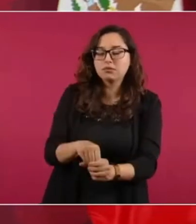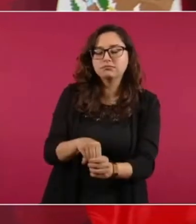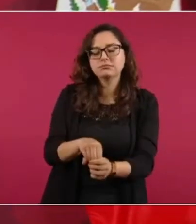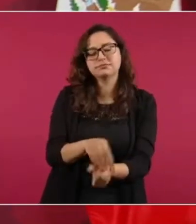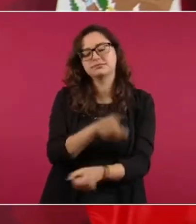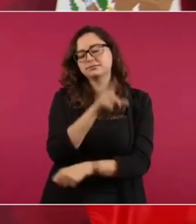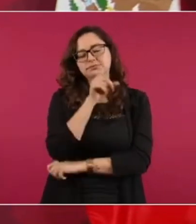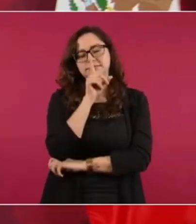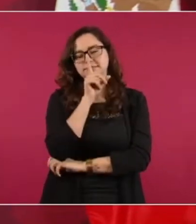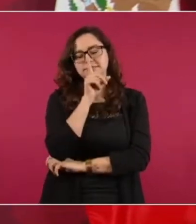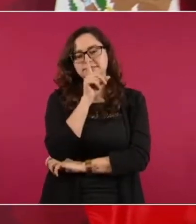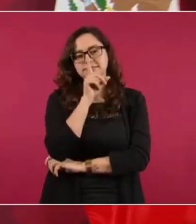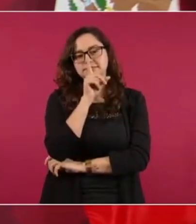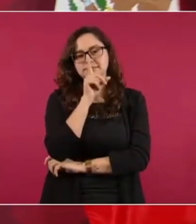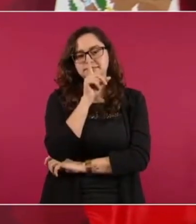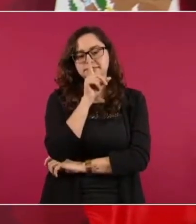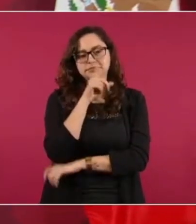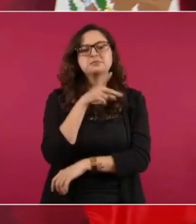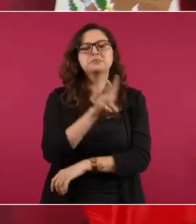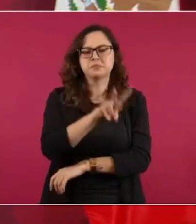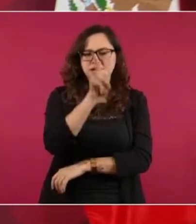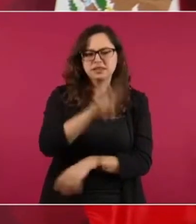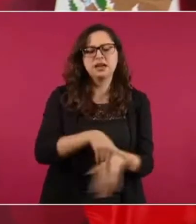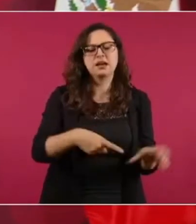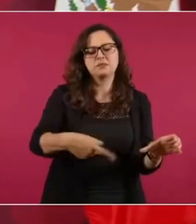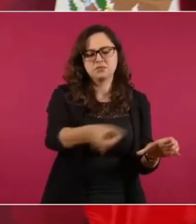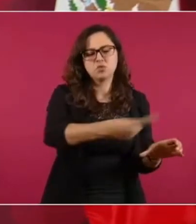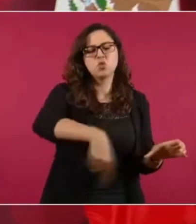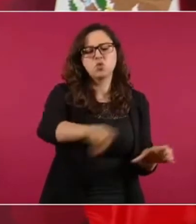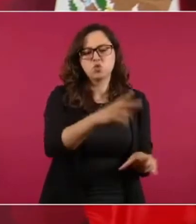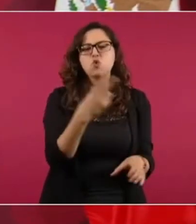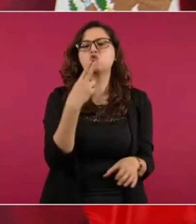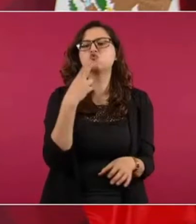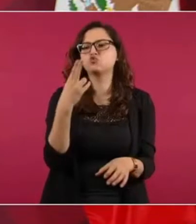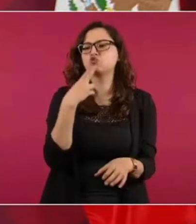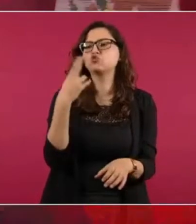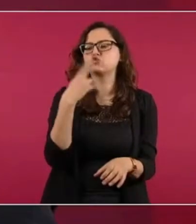Sí, manipulan más, porque compran